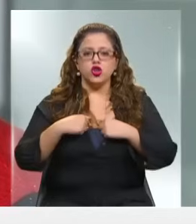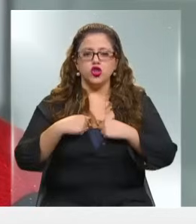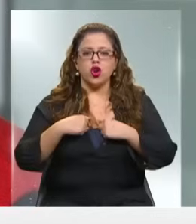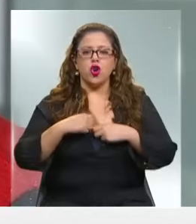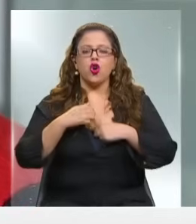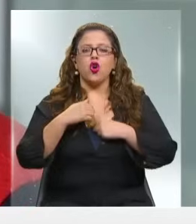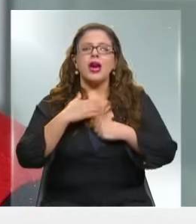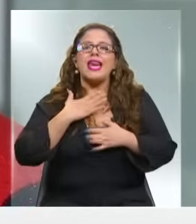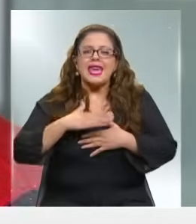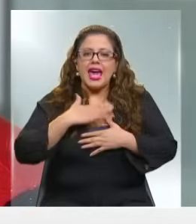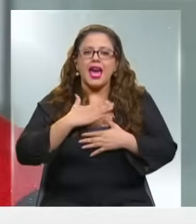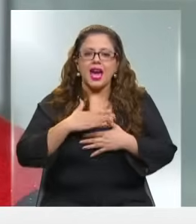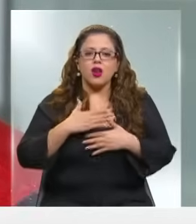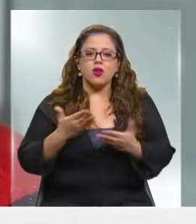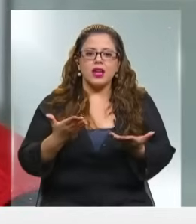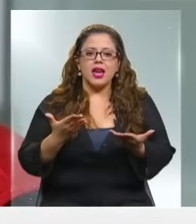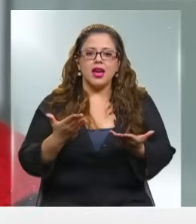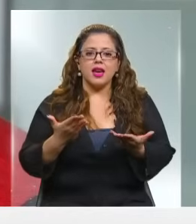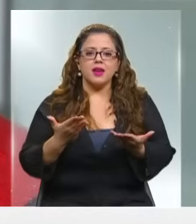poder entrar